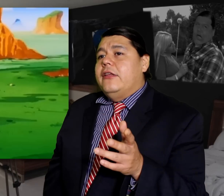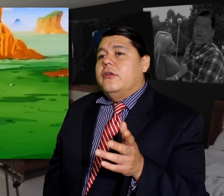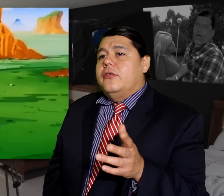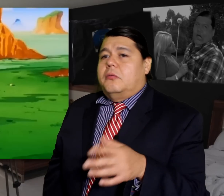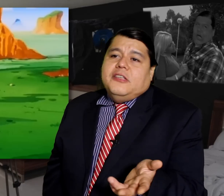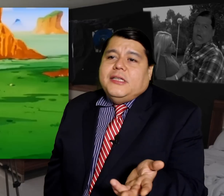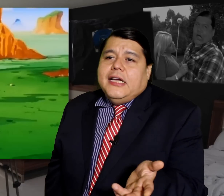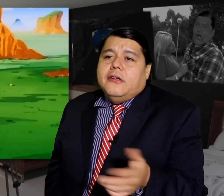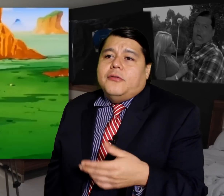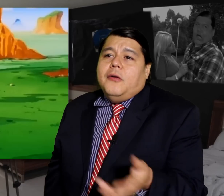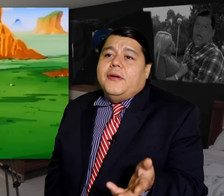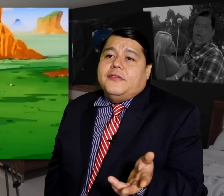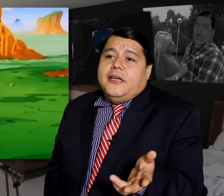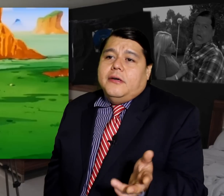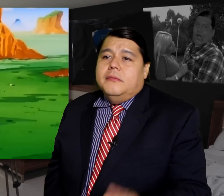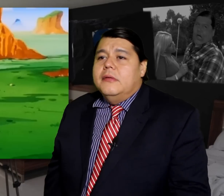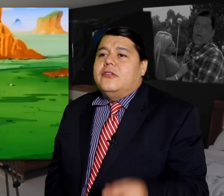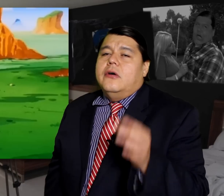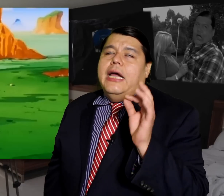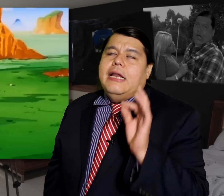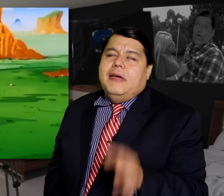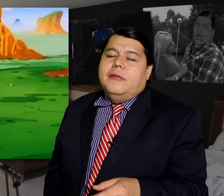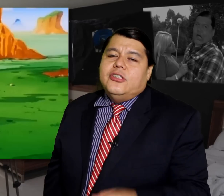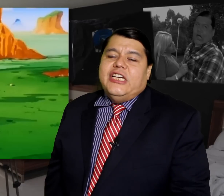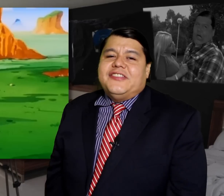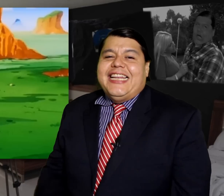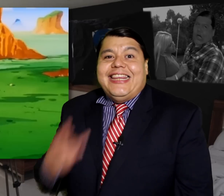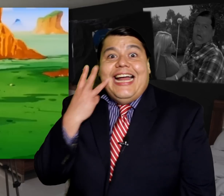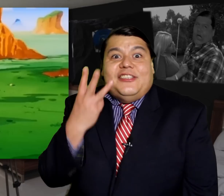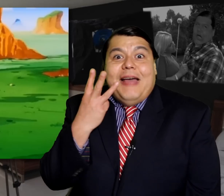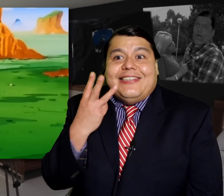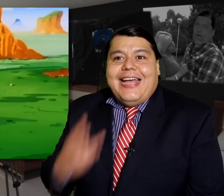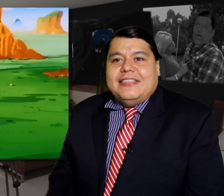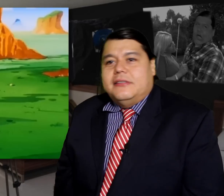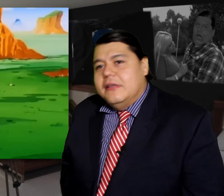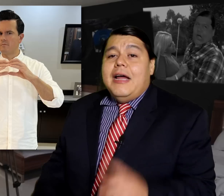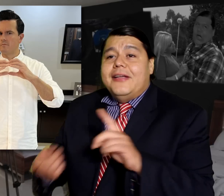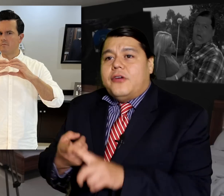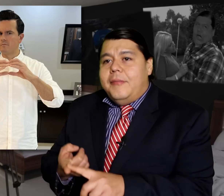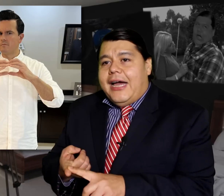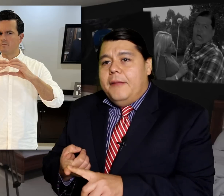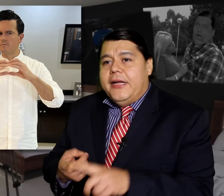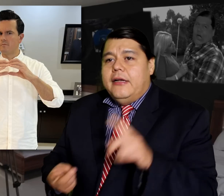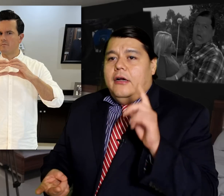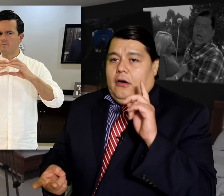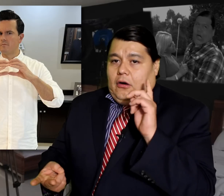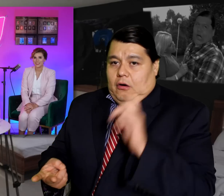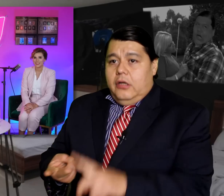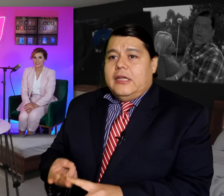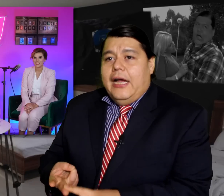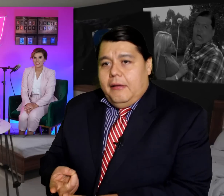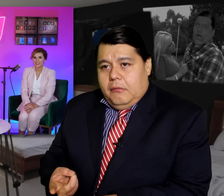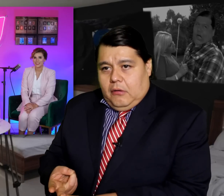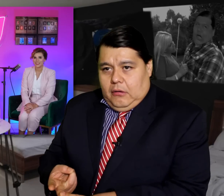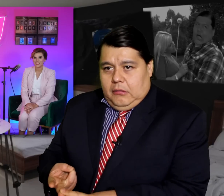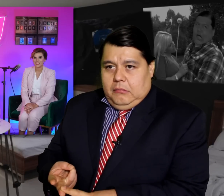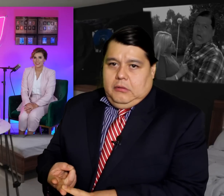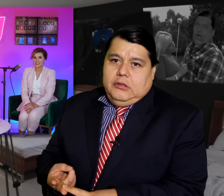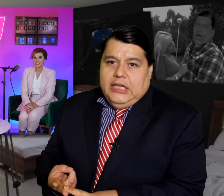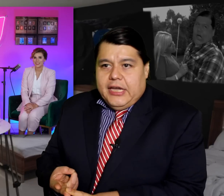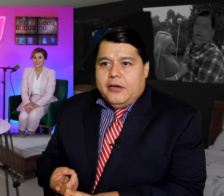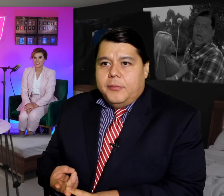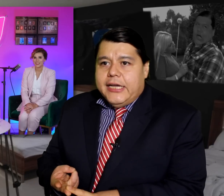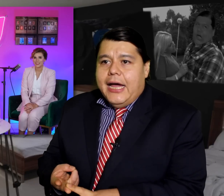los señalamientos, desmintiéndolos o algo por estilo, hizo el mismo chiste 3 veces. Una vez con McAlpin, otra